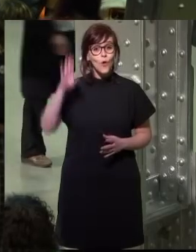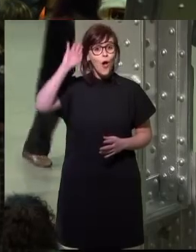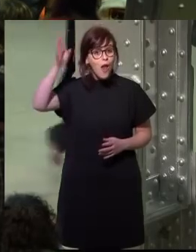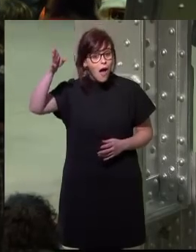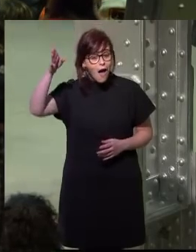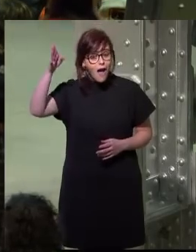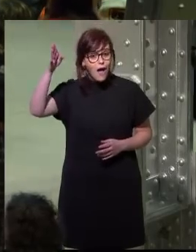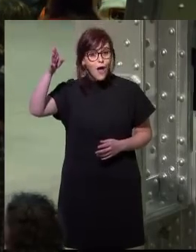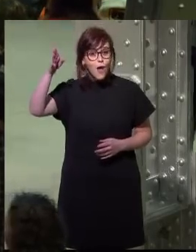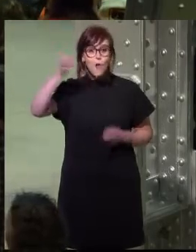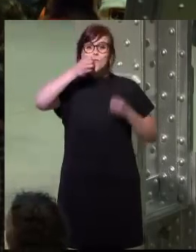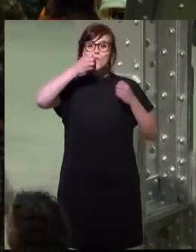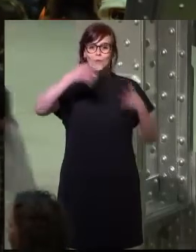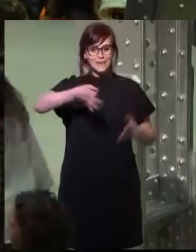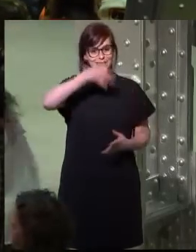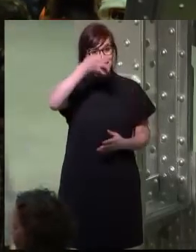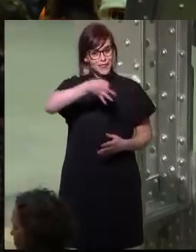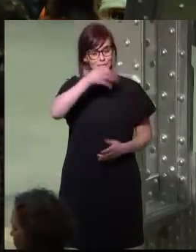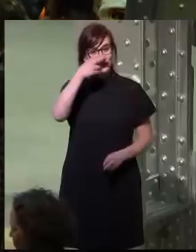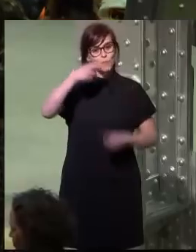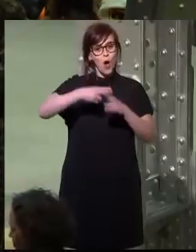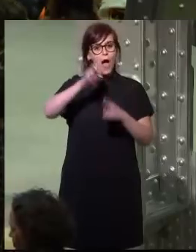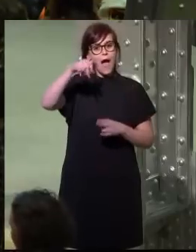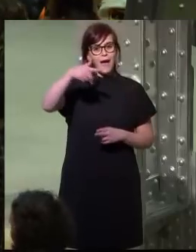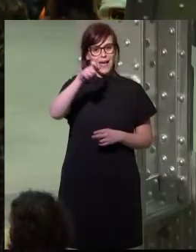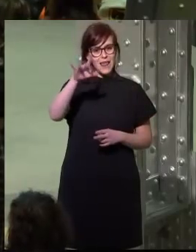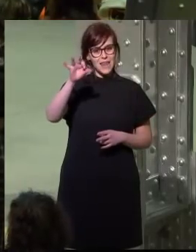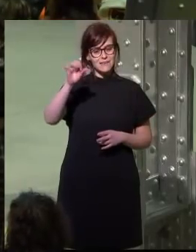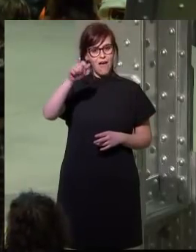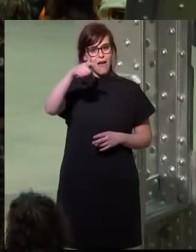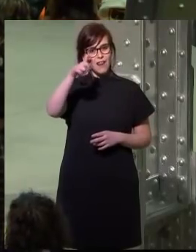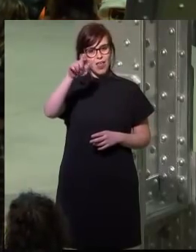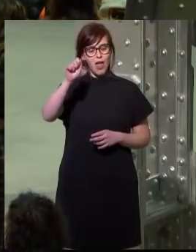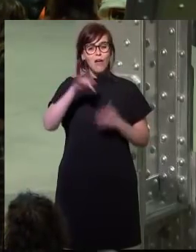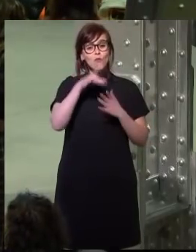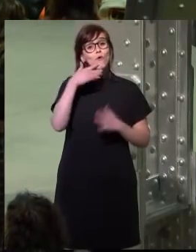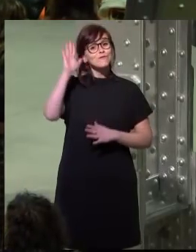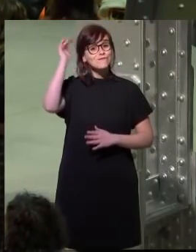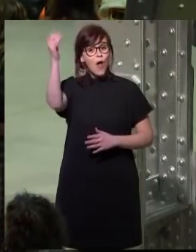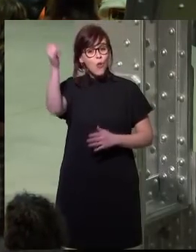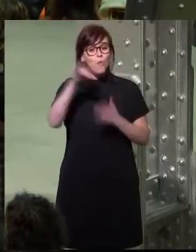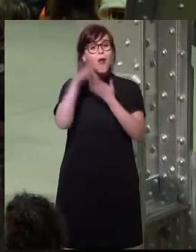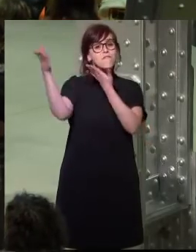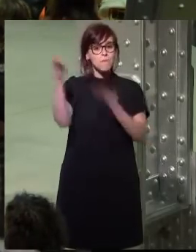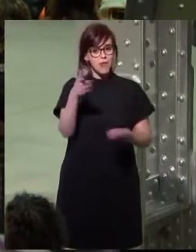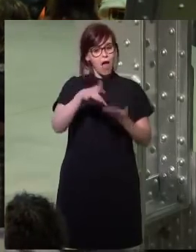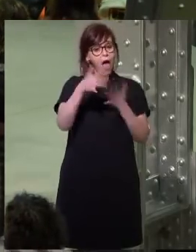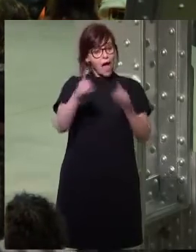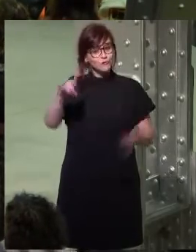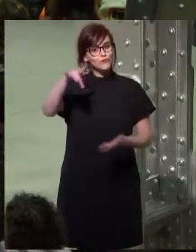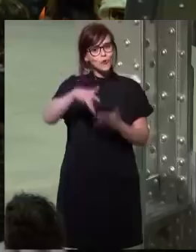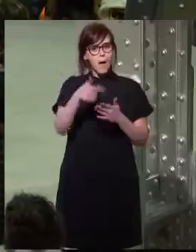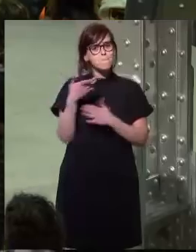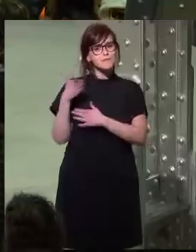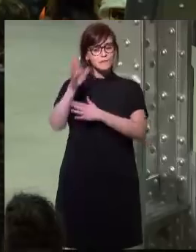Hola. Bueno, muy buenas tardes. Soy Ángeles Aguilera. Les saludo para darles la bienvenida a este acto de